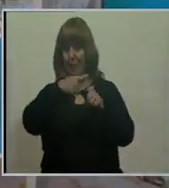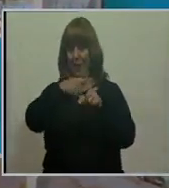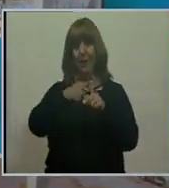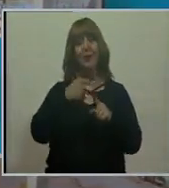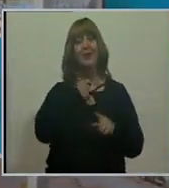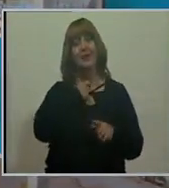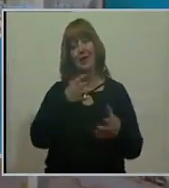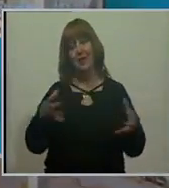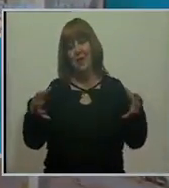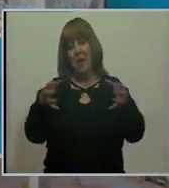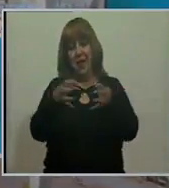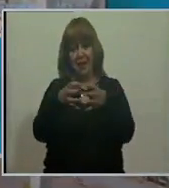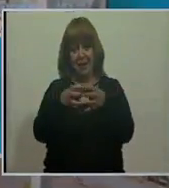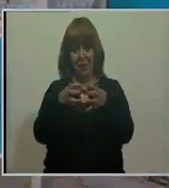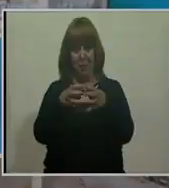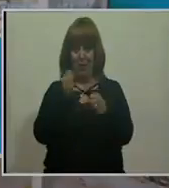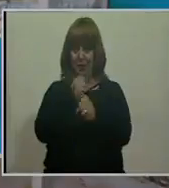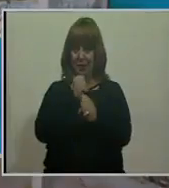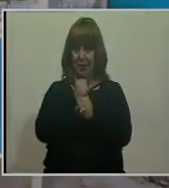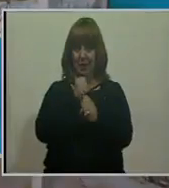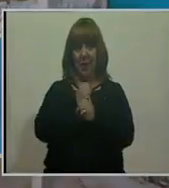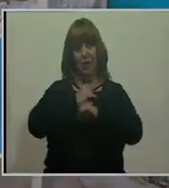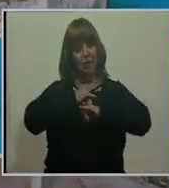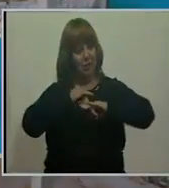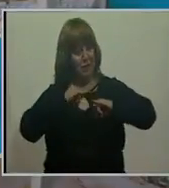hace BDA, esta entrega periodística,